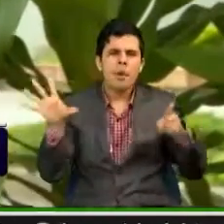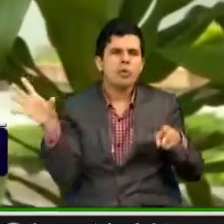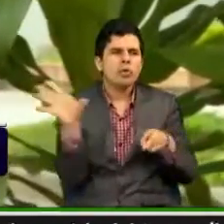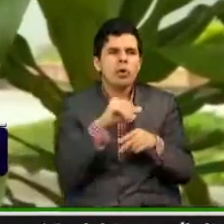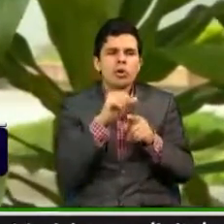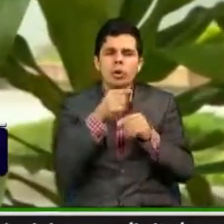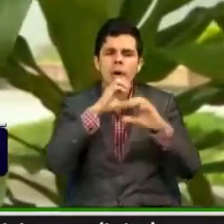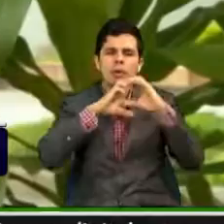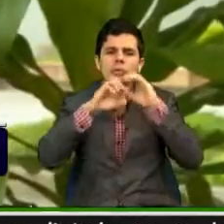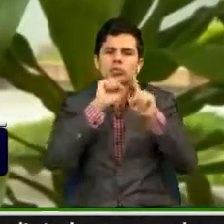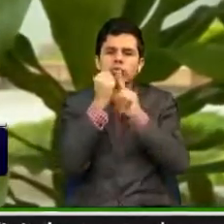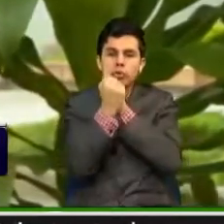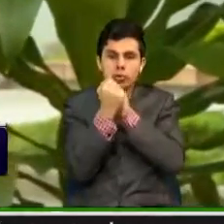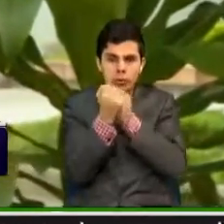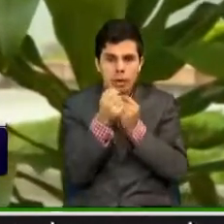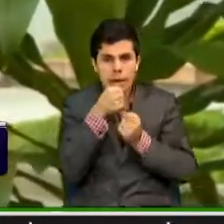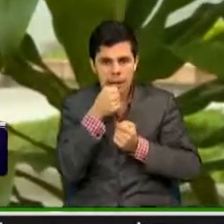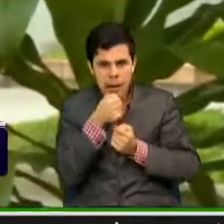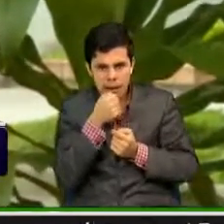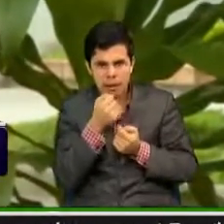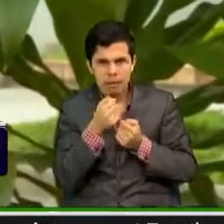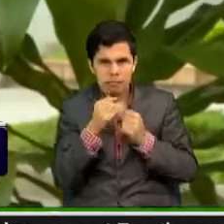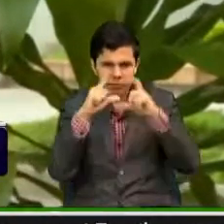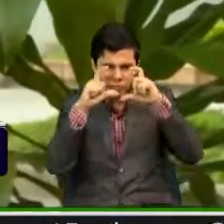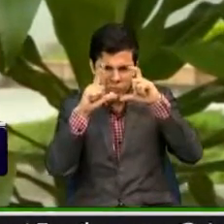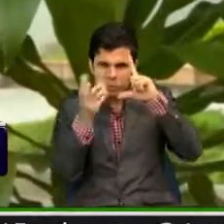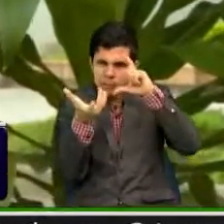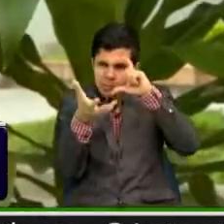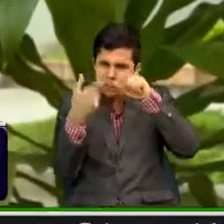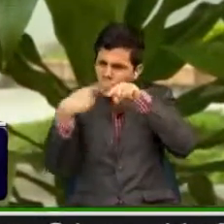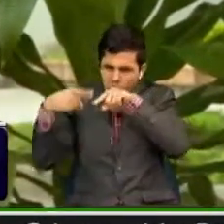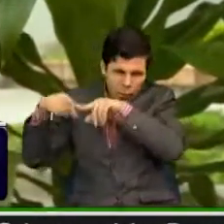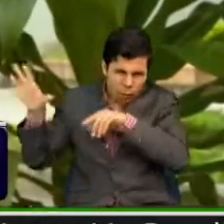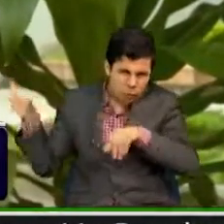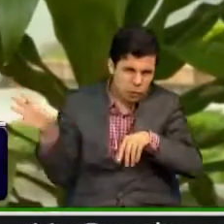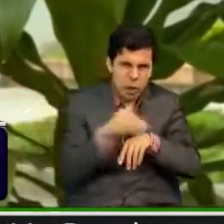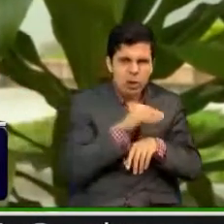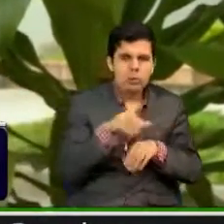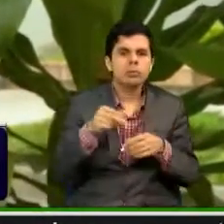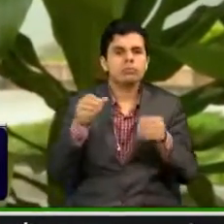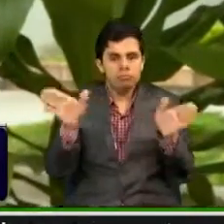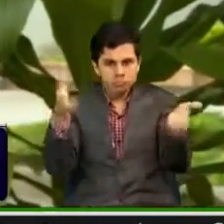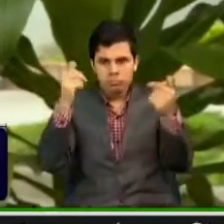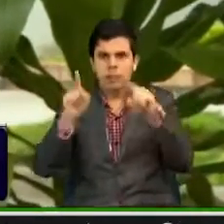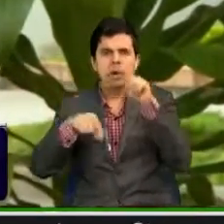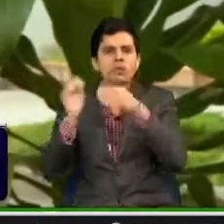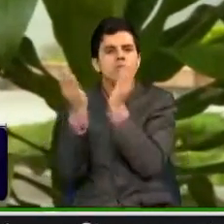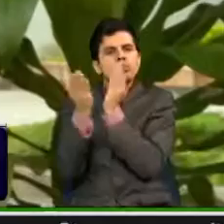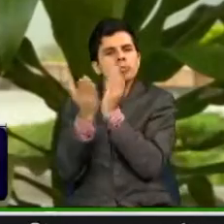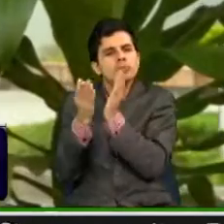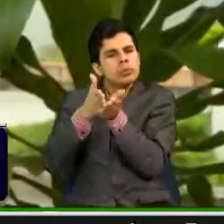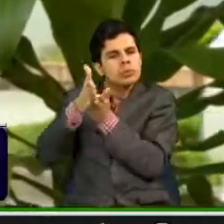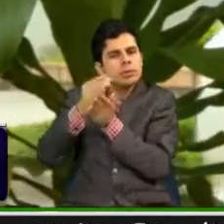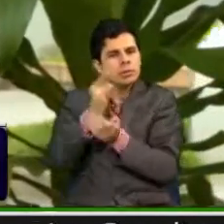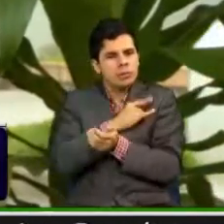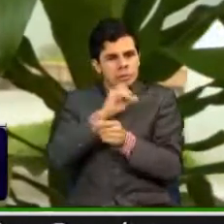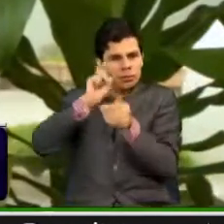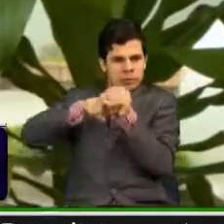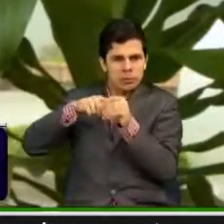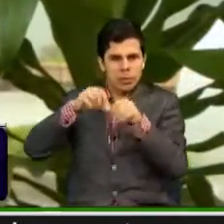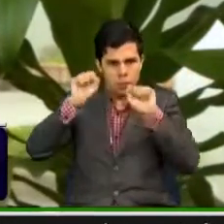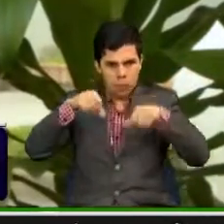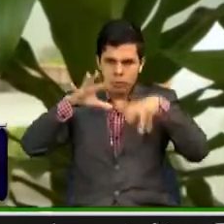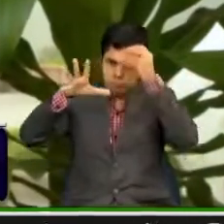sociales que ejerzan y también a los que aún están desarrollando esta profesión en los diferentes claustros universitarios con diferentes capacitaciones